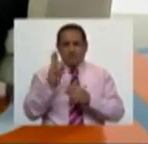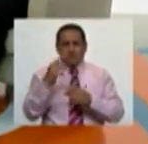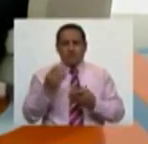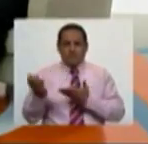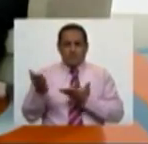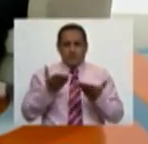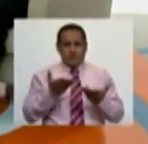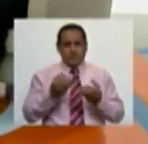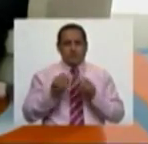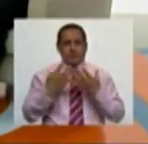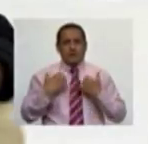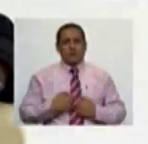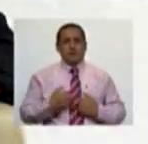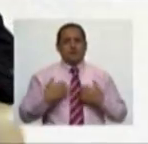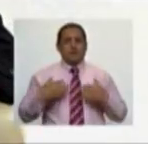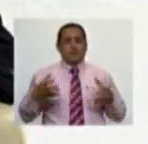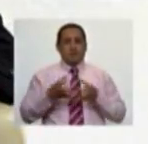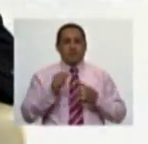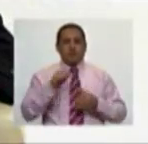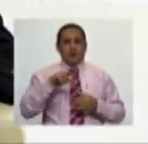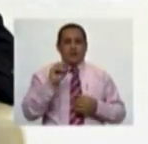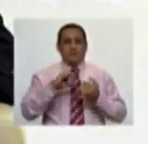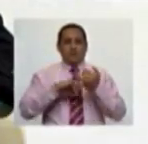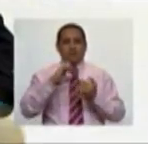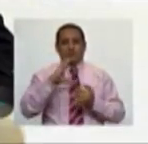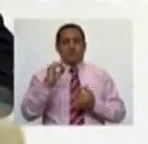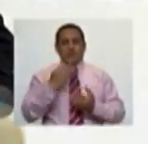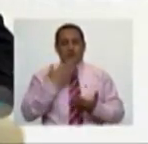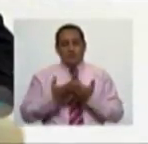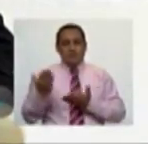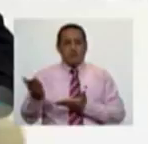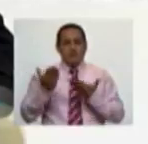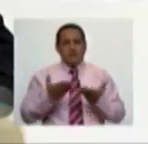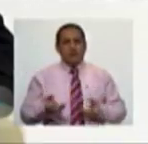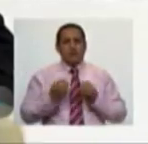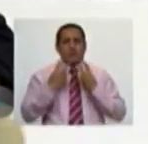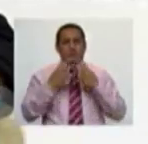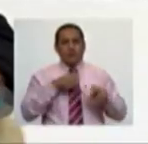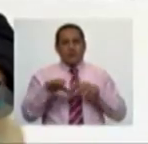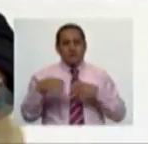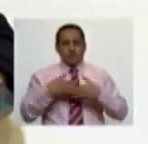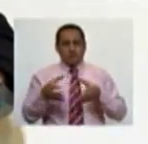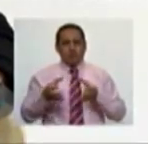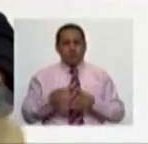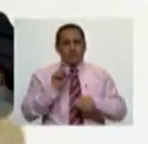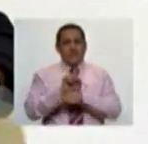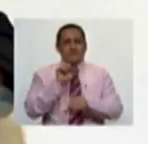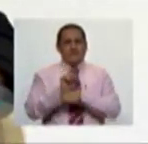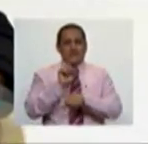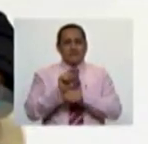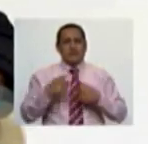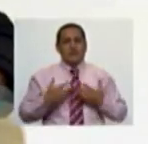invitación. Bienvenido, doctor Dávila. APROSEC siempre se siente muy halagado de ser invitado porque estamos en una tribuna